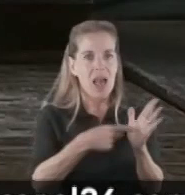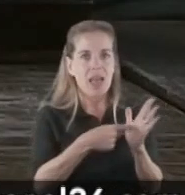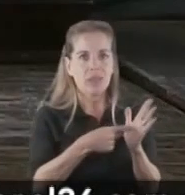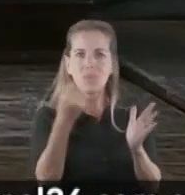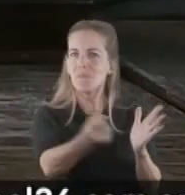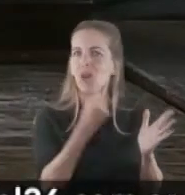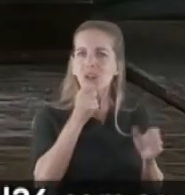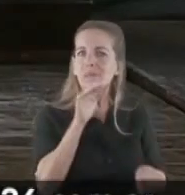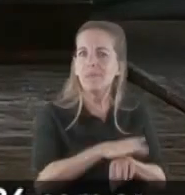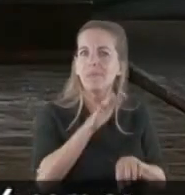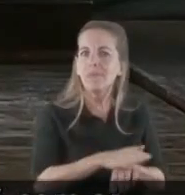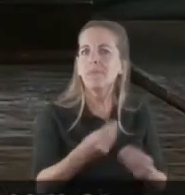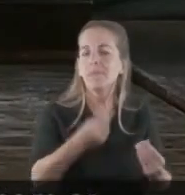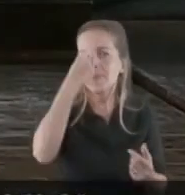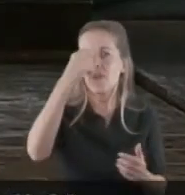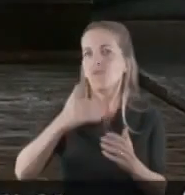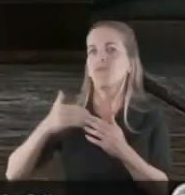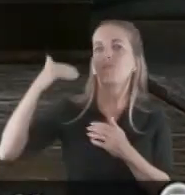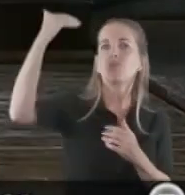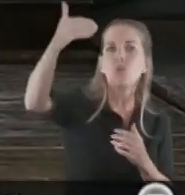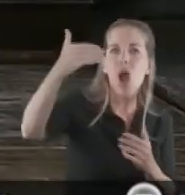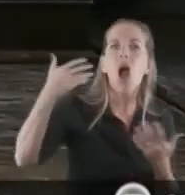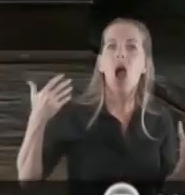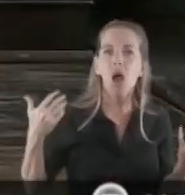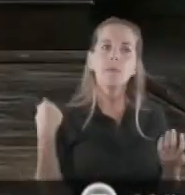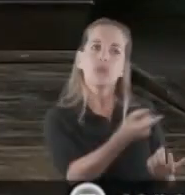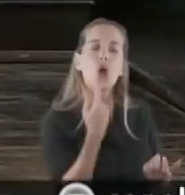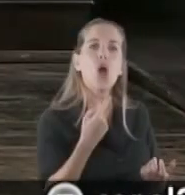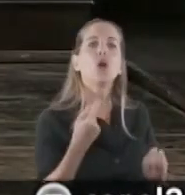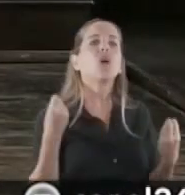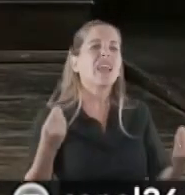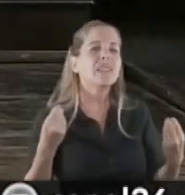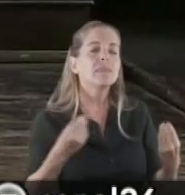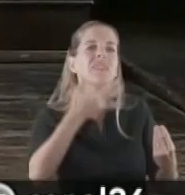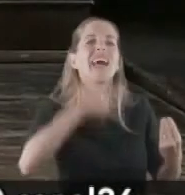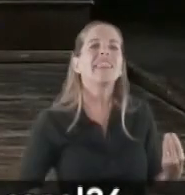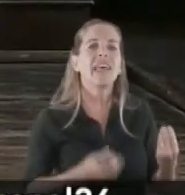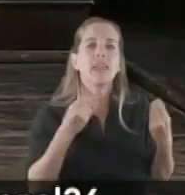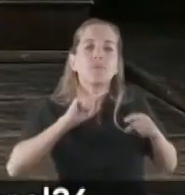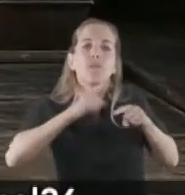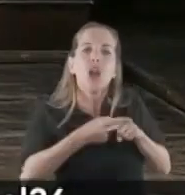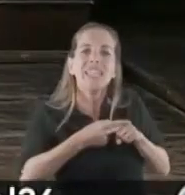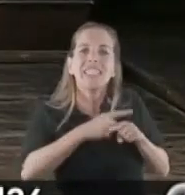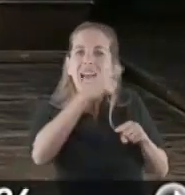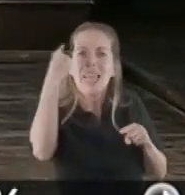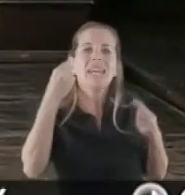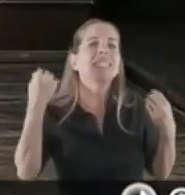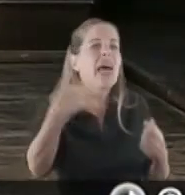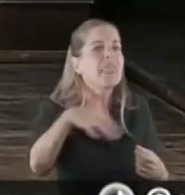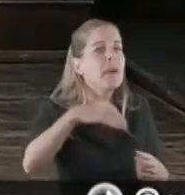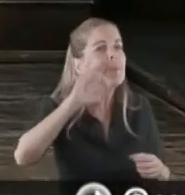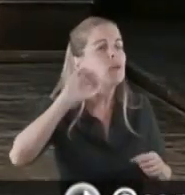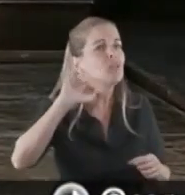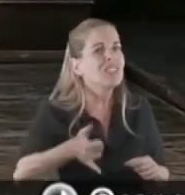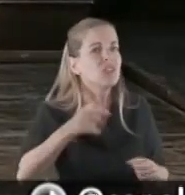es un compromiso hacia el futuro, donde debemos entender que como política de Estado debemos terminar con el narcotráfico, pero